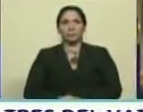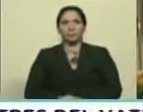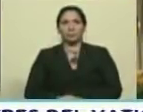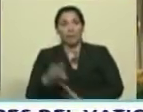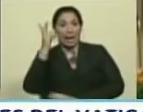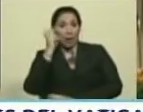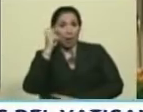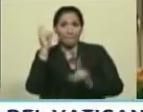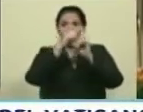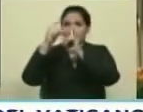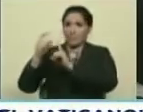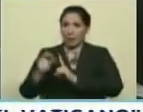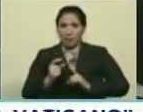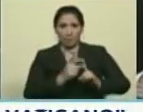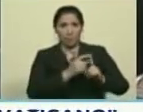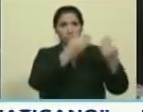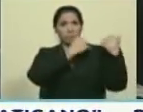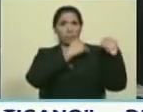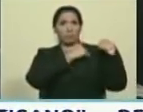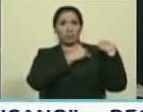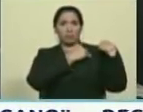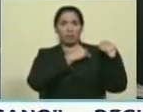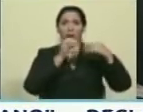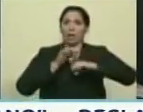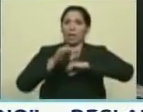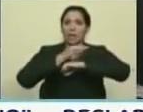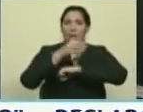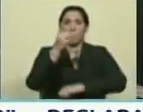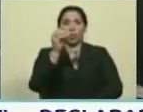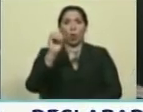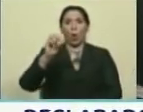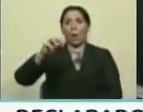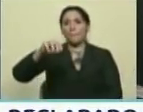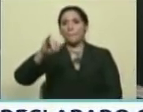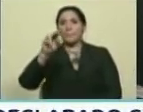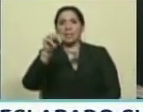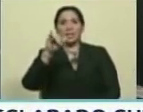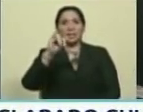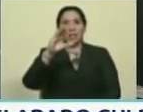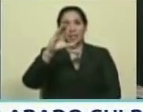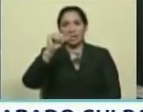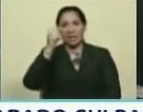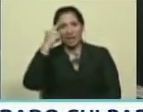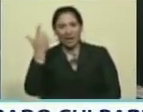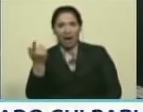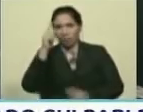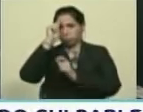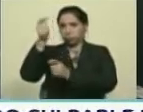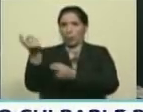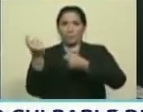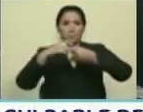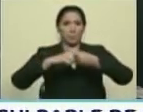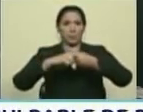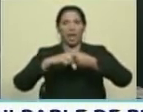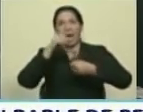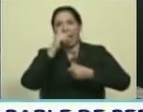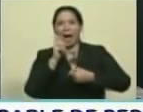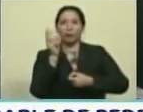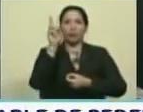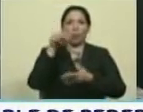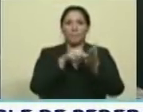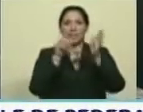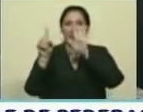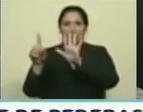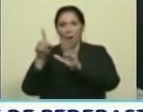Escuchábamos palabras del representante de Dominica, quien ha dicho de forma muy clara que desde su ingreso al ALBA en el año 2006, el objetivo